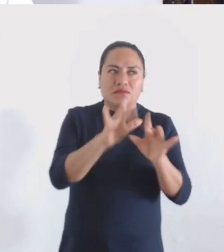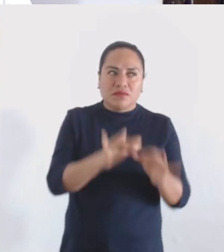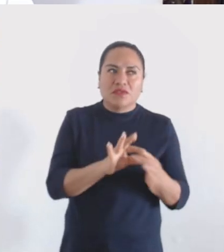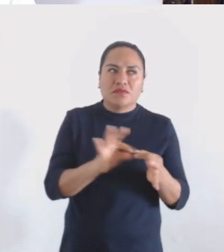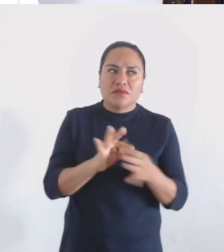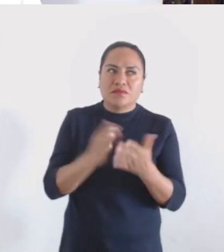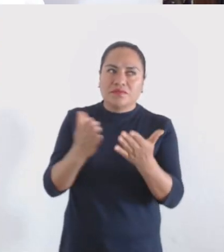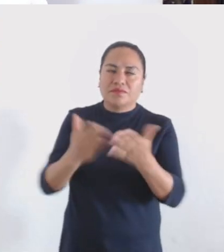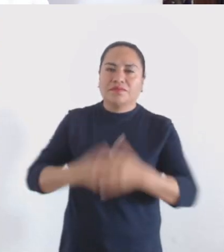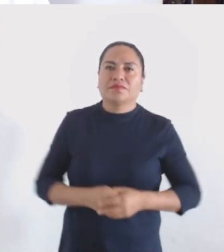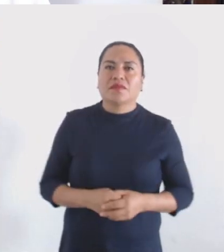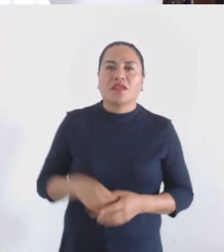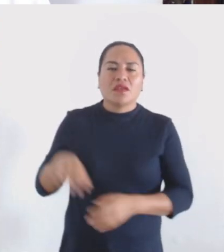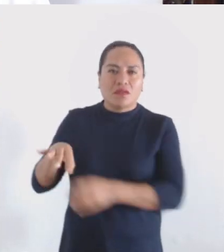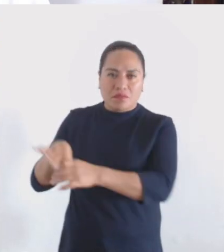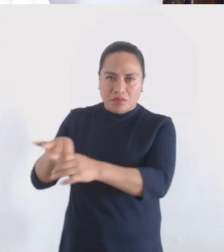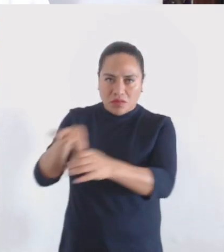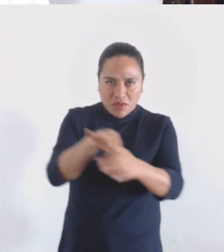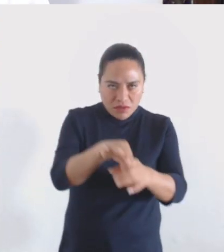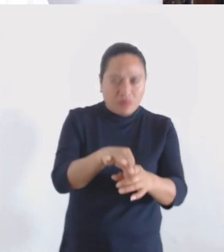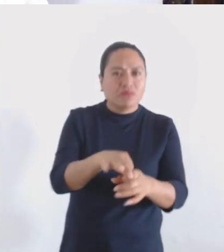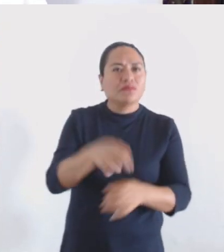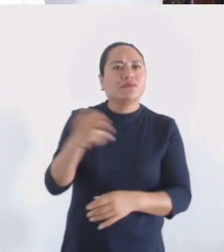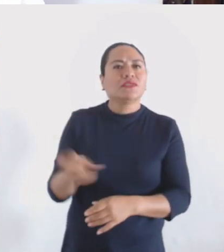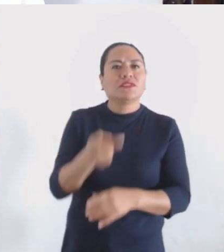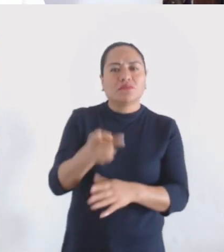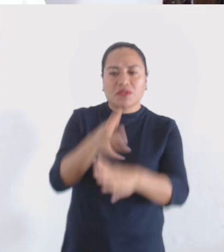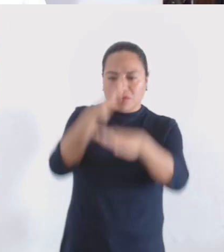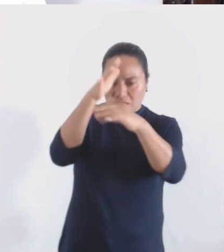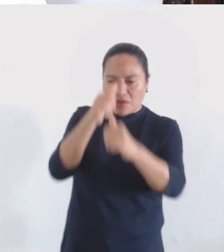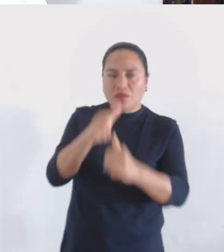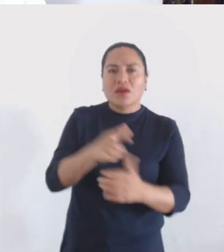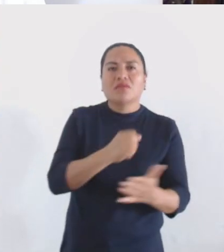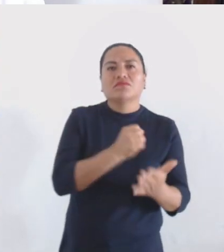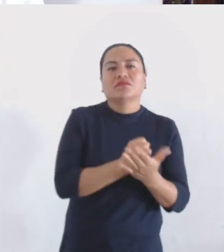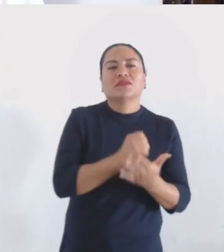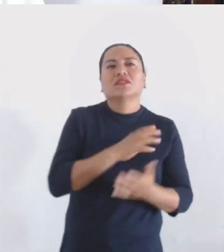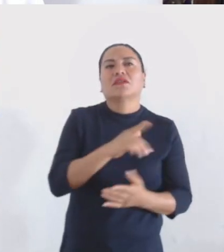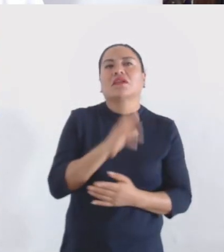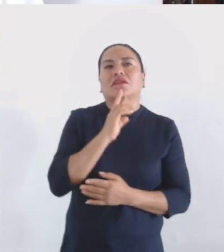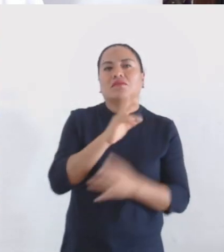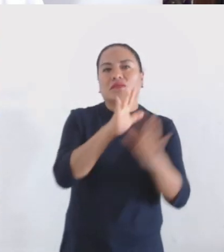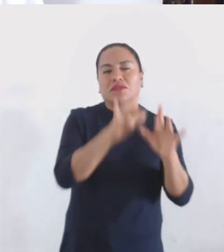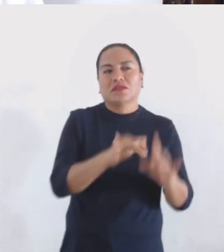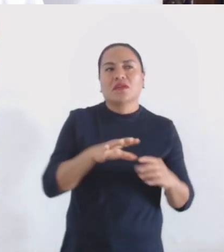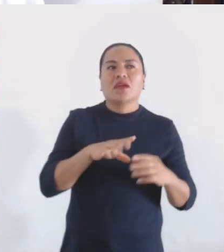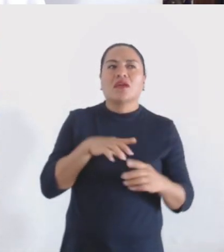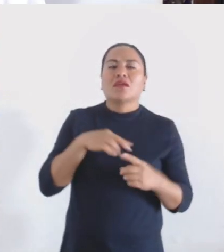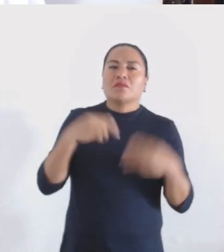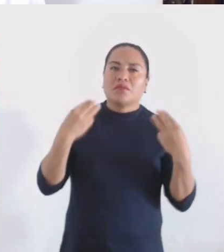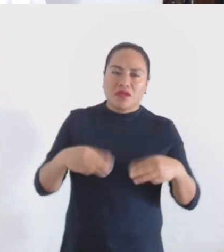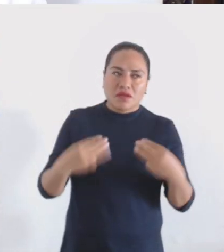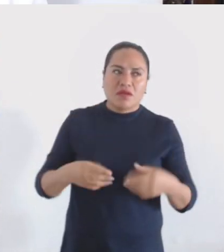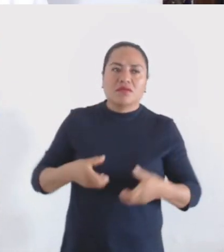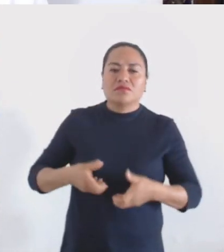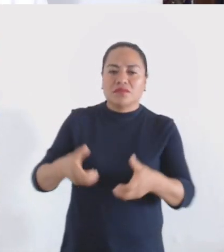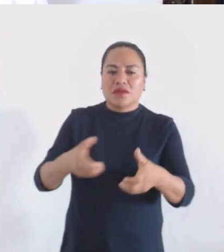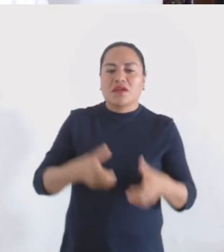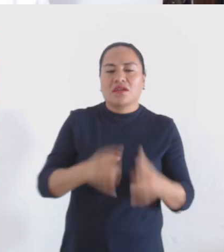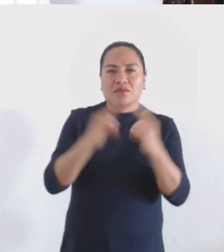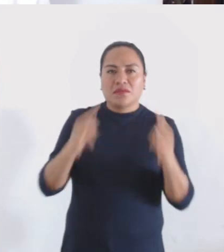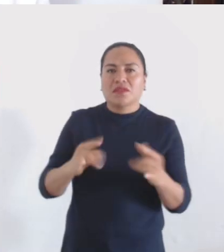dar cuenta. En votación económica, se pregunta si es de aprobarse el dictamen emitido por la Comisión de Mercados y Comercio en Vía Pública,